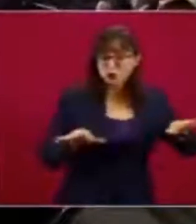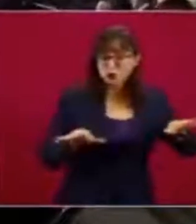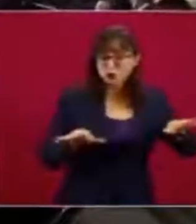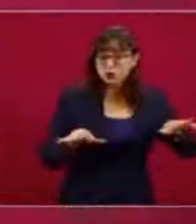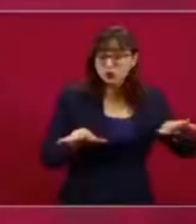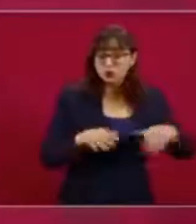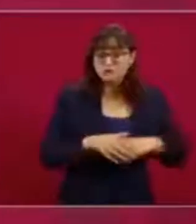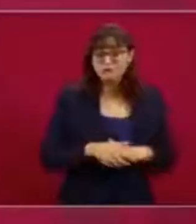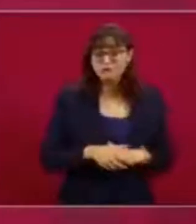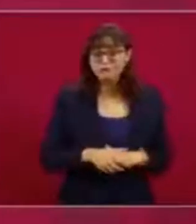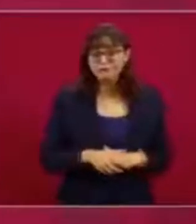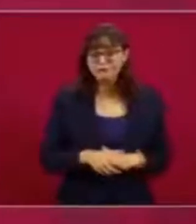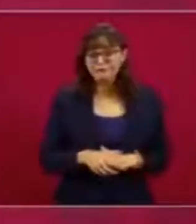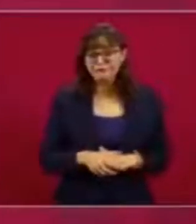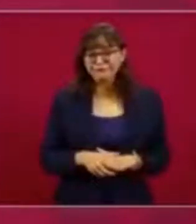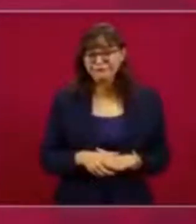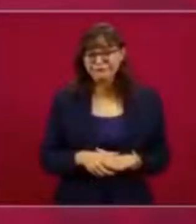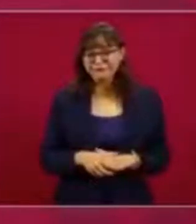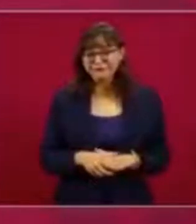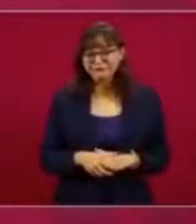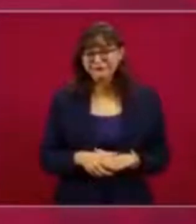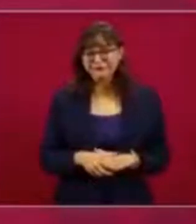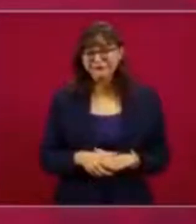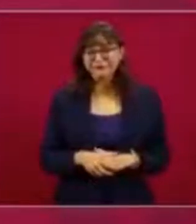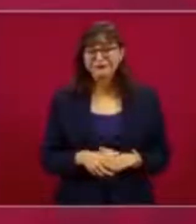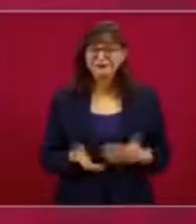Se hizo la denuncia.